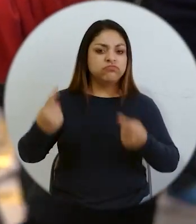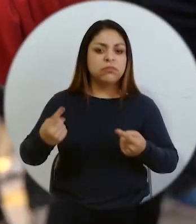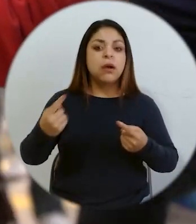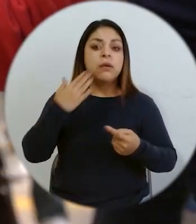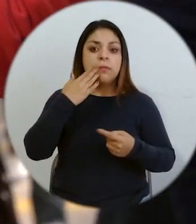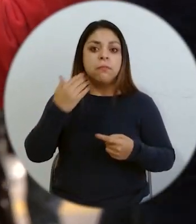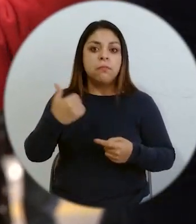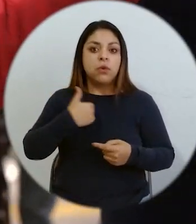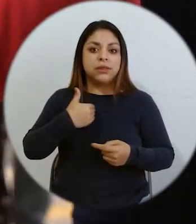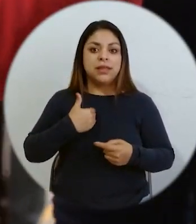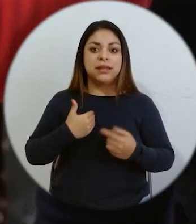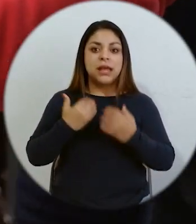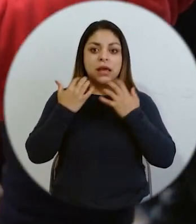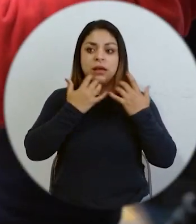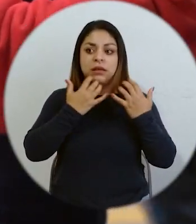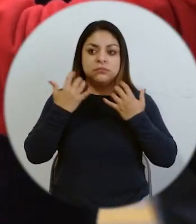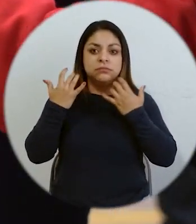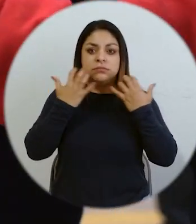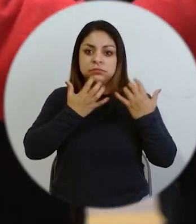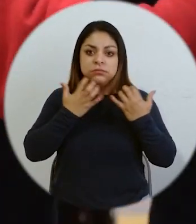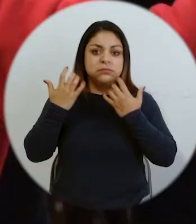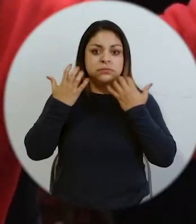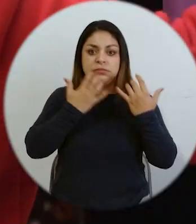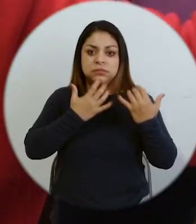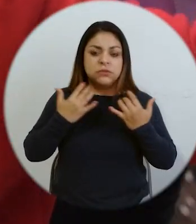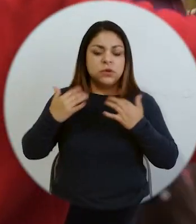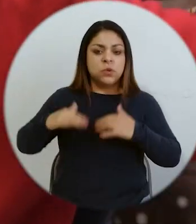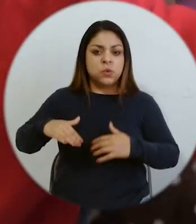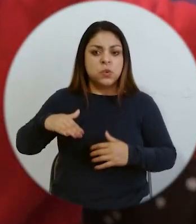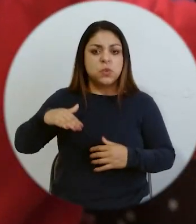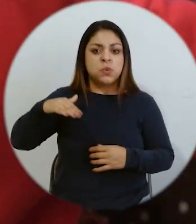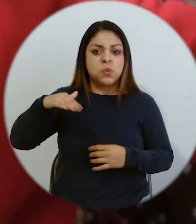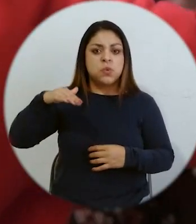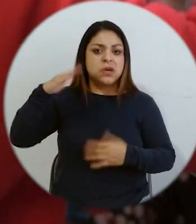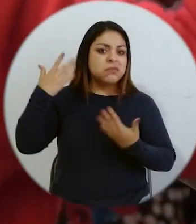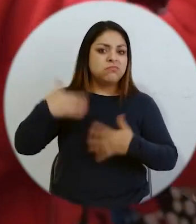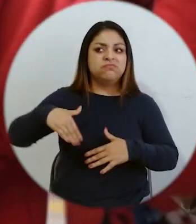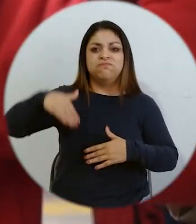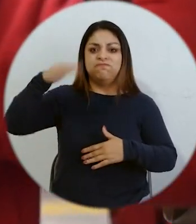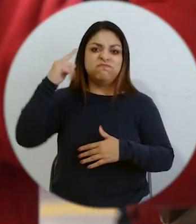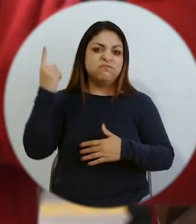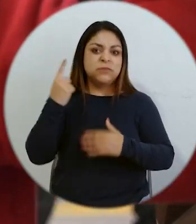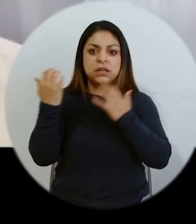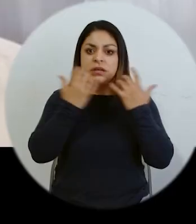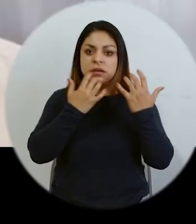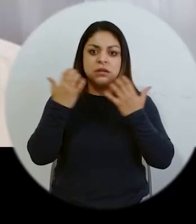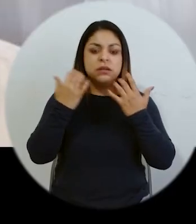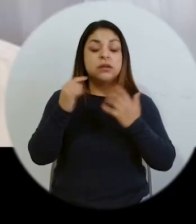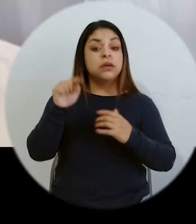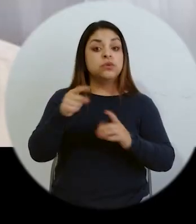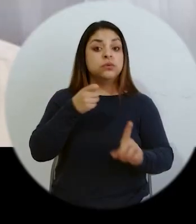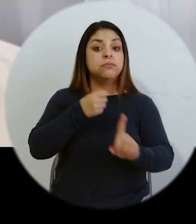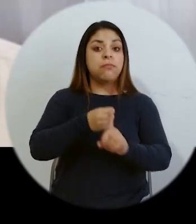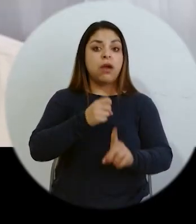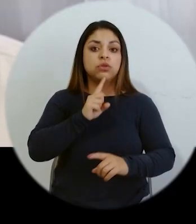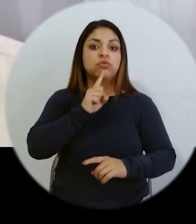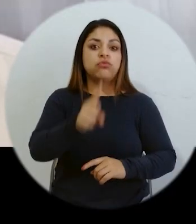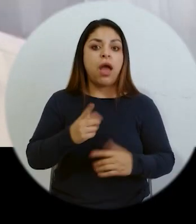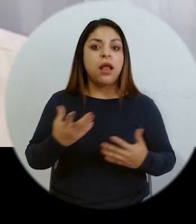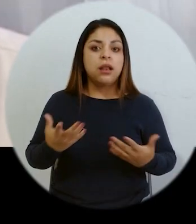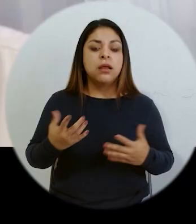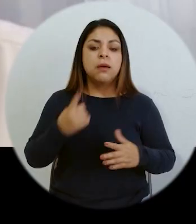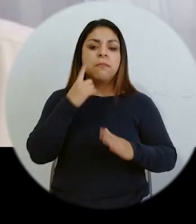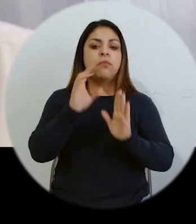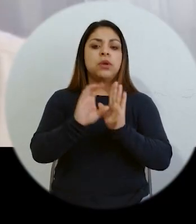se pueden generar situaciones de ansiedad que pueden cronificarse en la vida de niños, niñas y adolescentes. Obviamente esto tiene impactos reales,